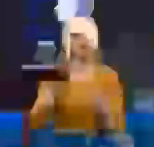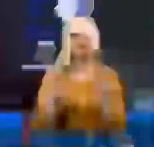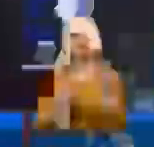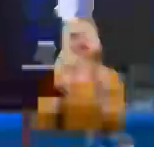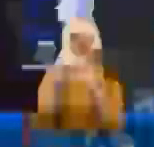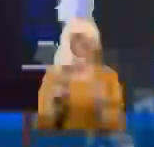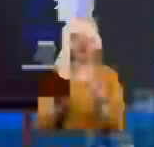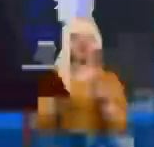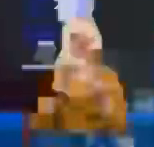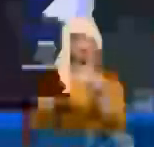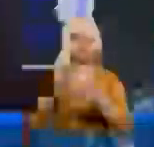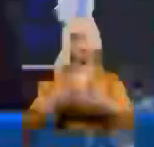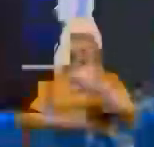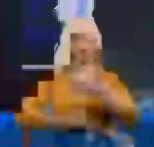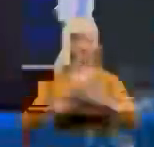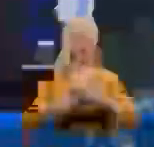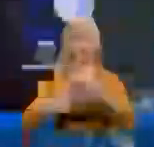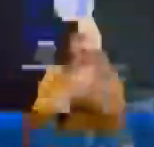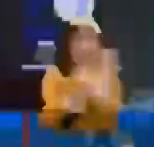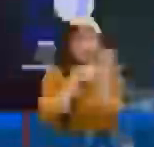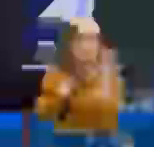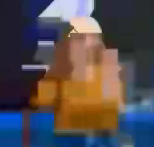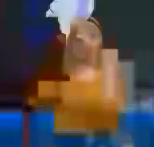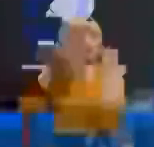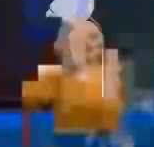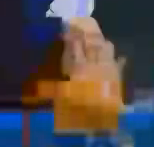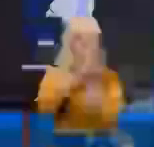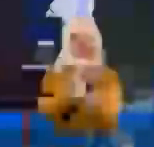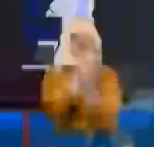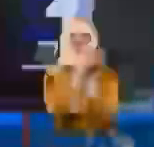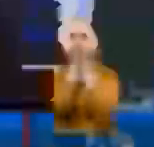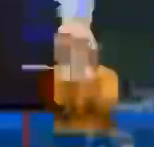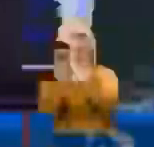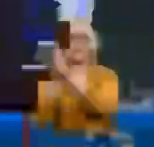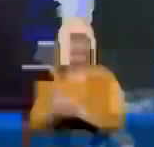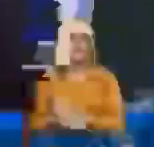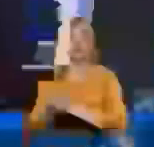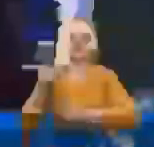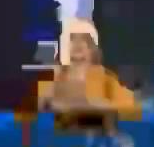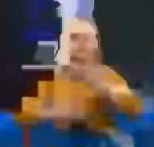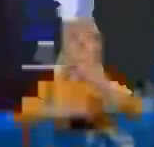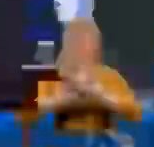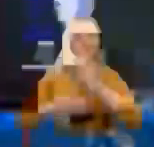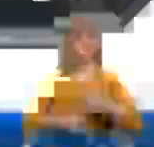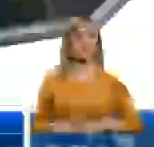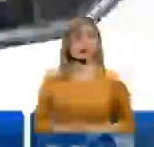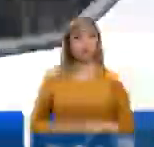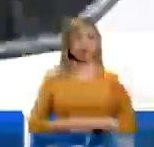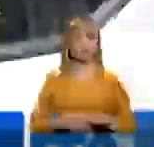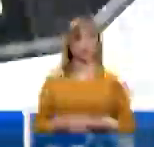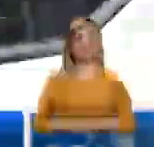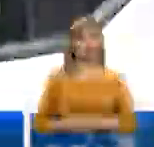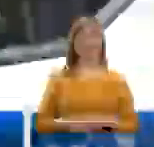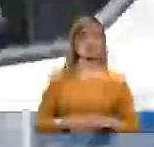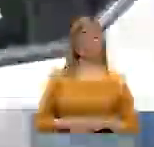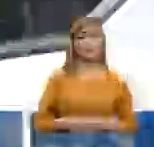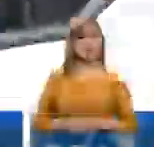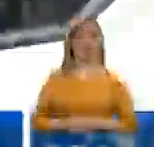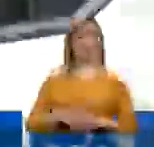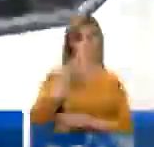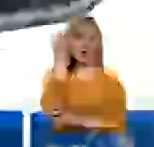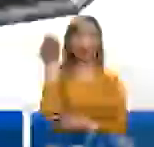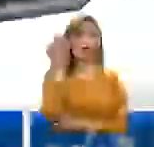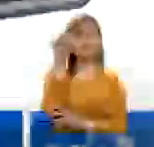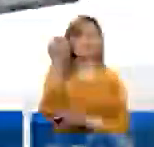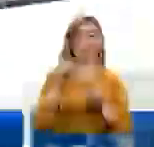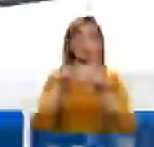que tienen los salvoconductos emitidos por el Ministerio de Gobierno canjeen esta documentación. Al igual que el estado de excepción,